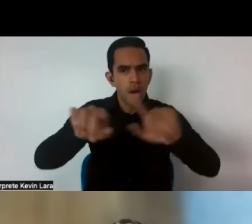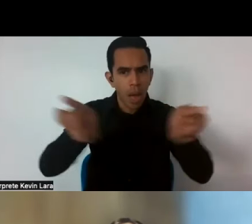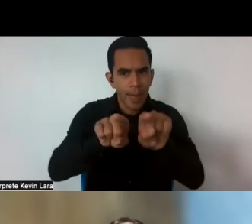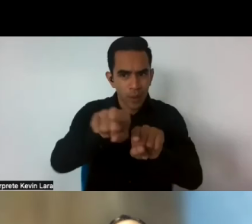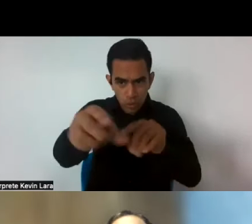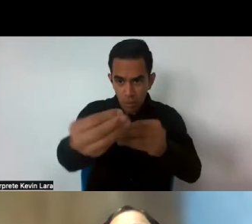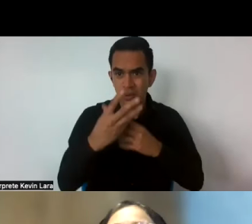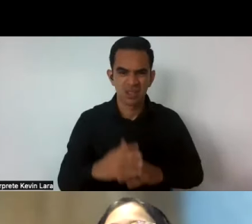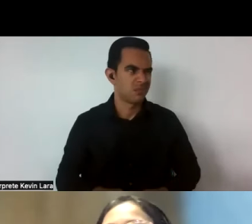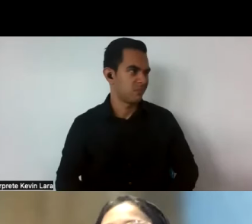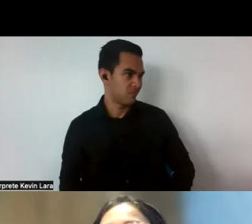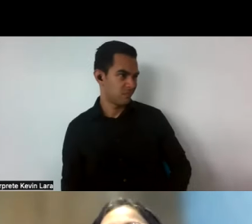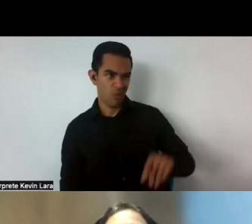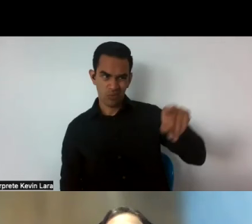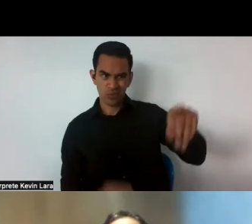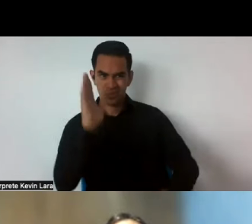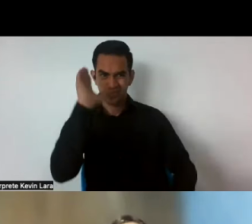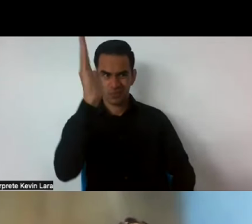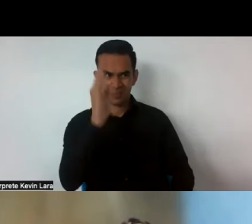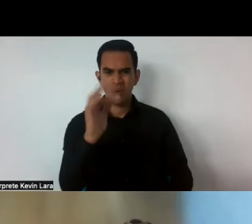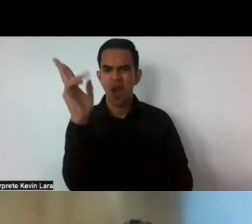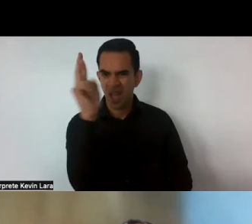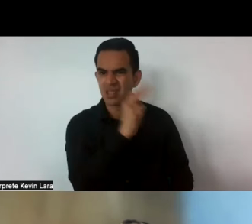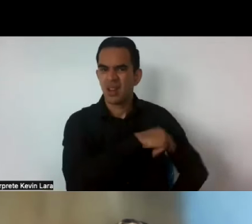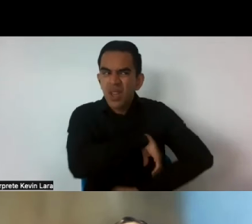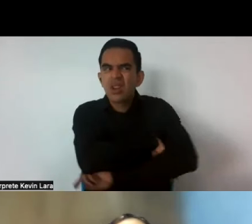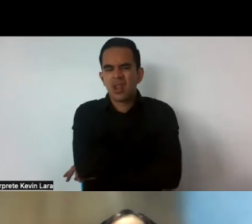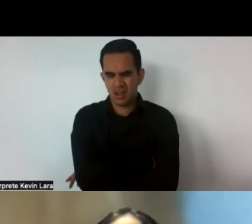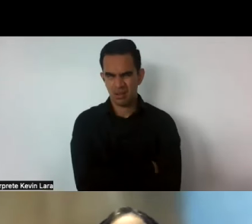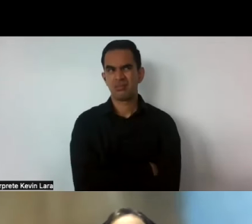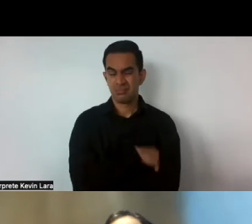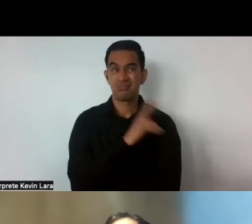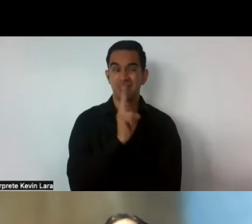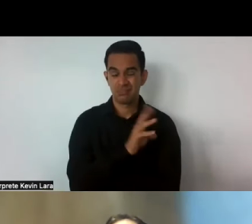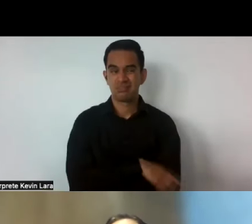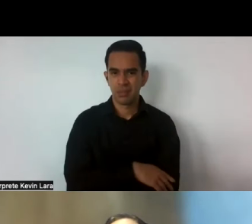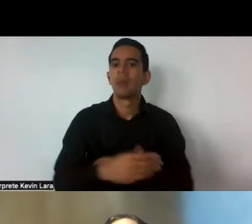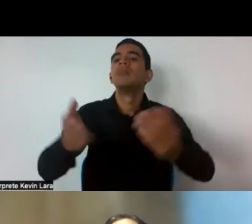raro. Me encantaría leerlos, escucharles o verles.